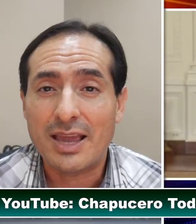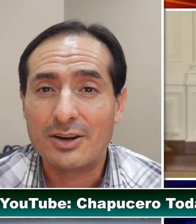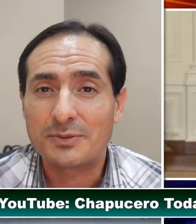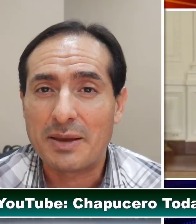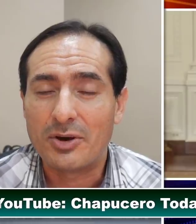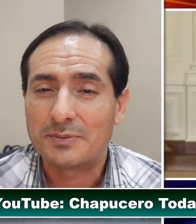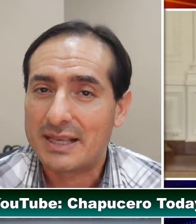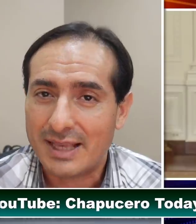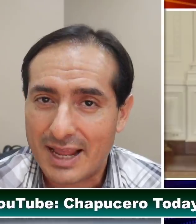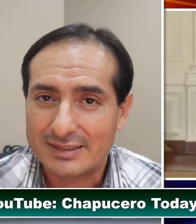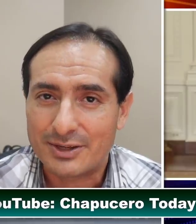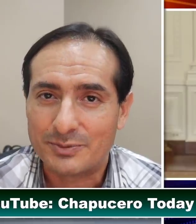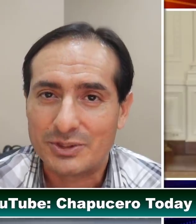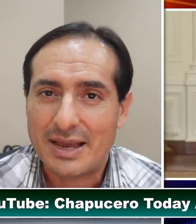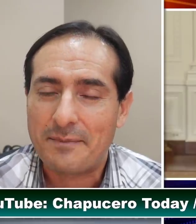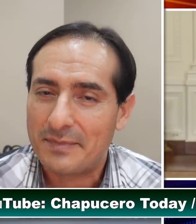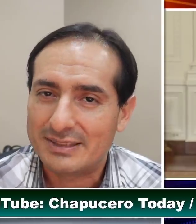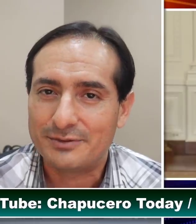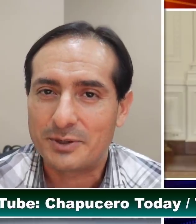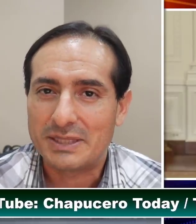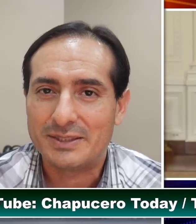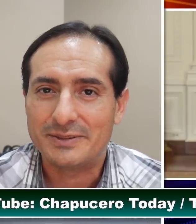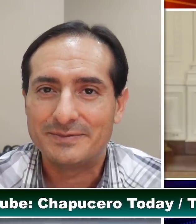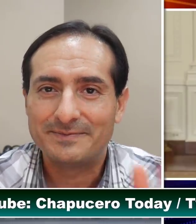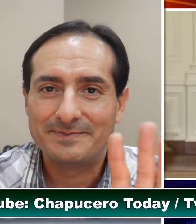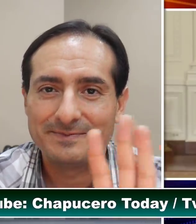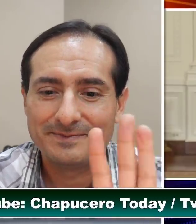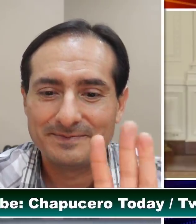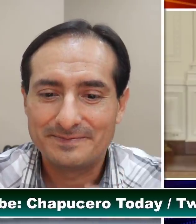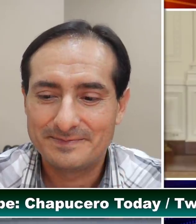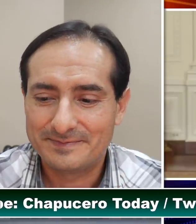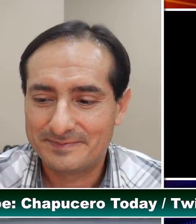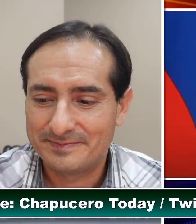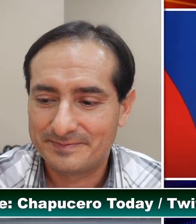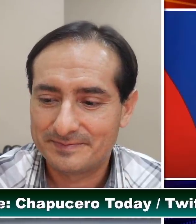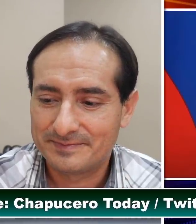excelente noche nos vemos más adelante con mucha más información